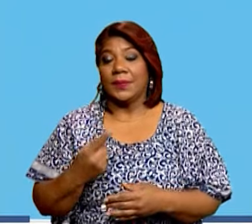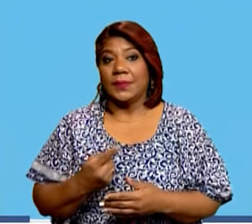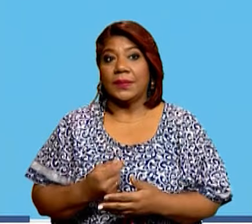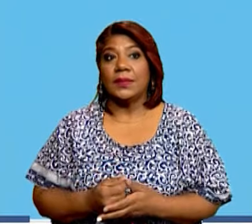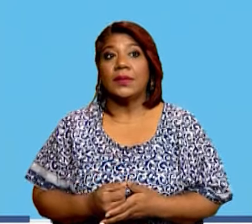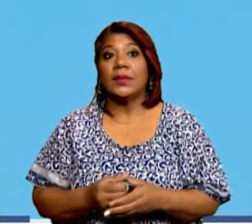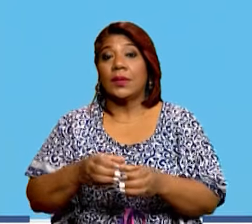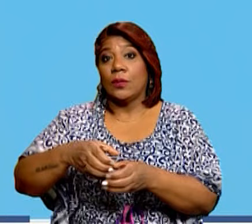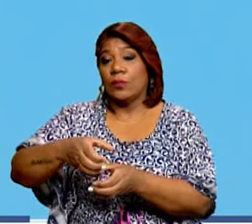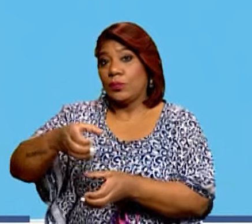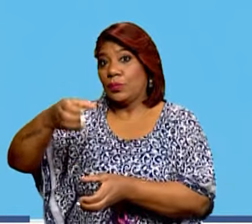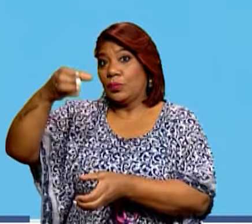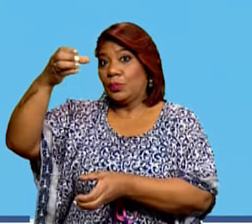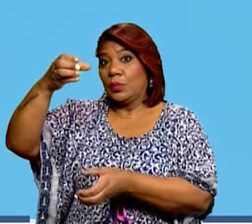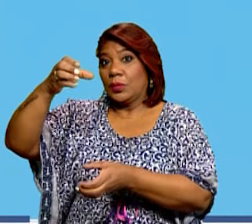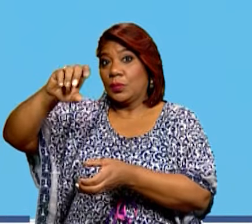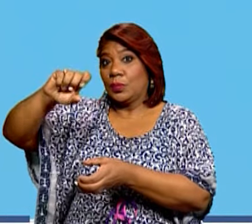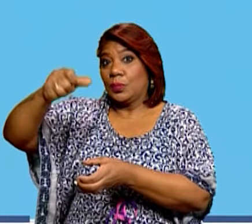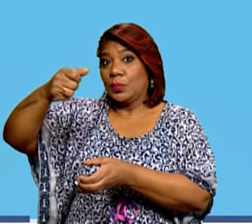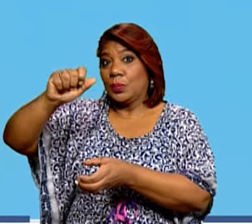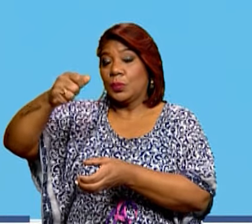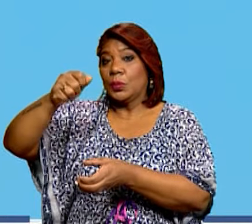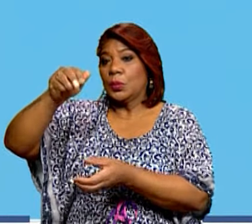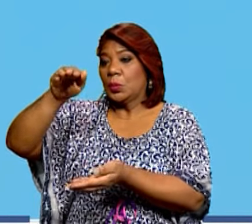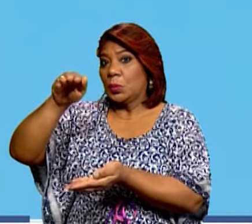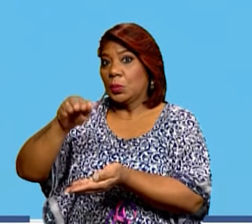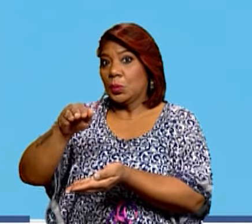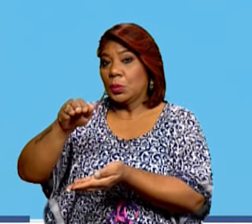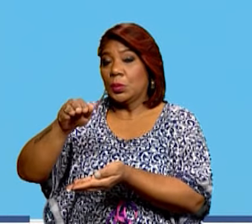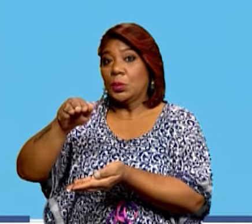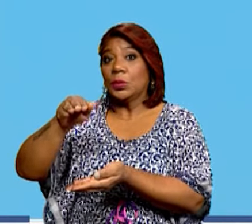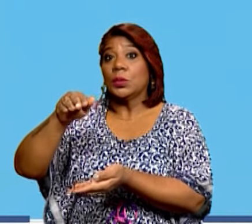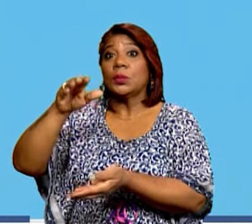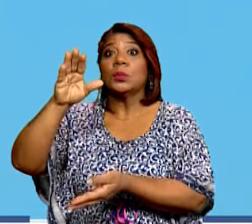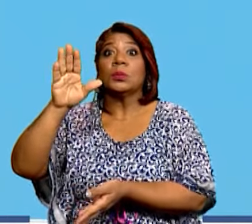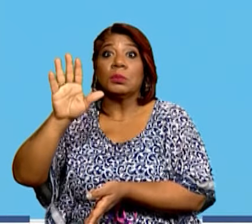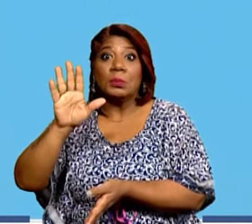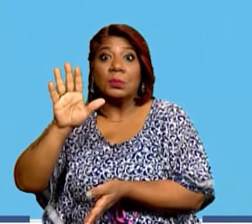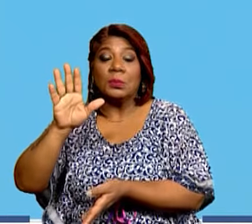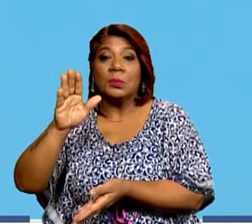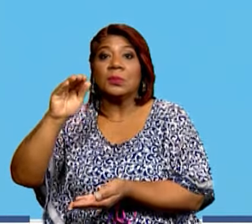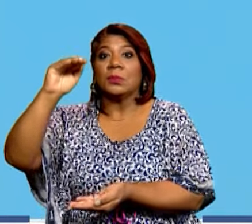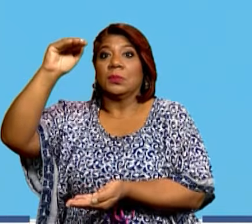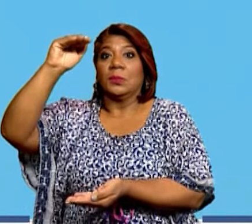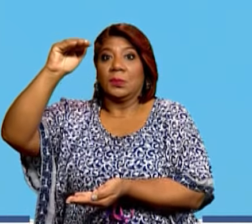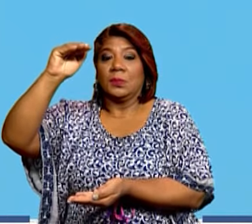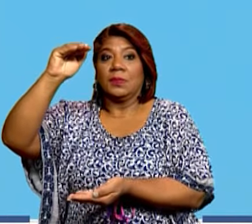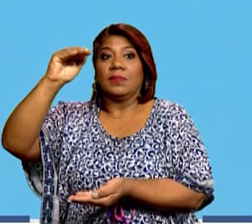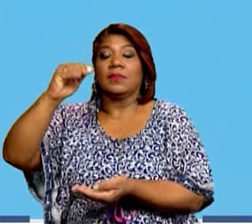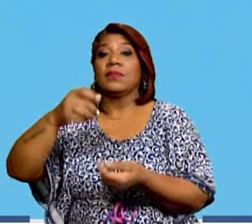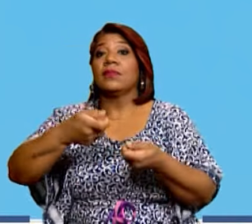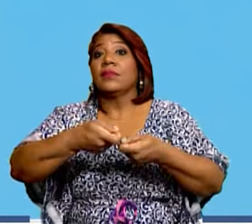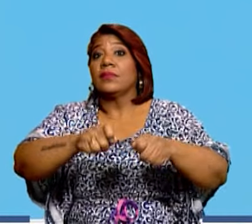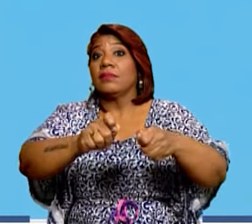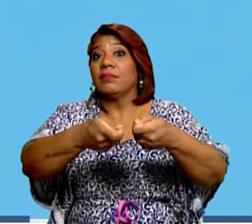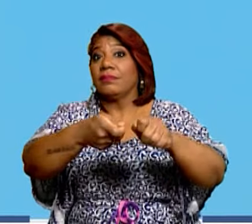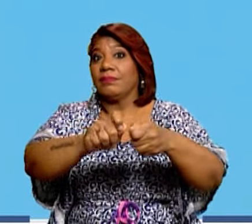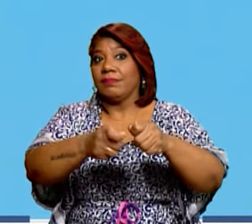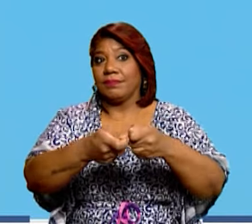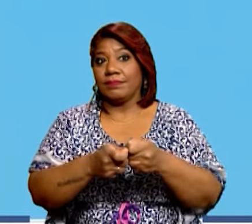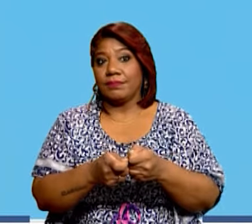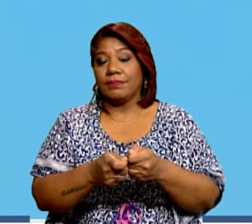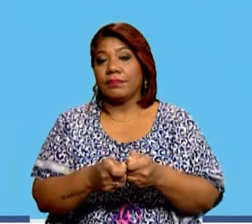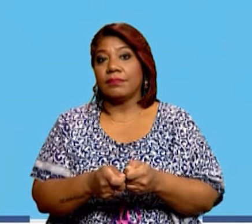una botella de plástico, puede ser pequeña o mediana. Vamos a utilizar lana,